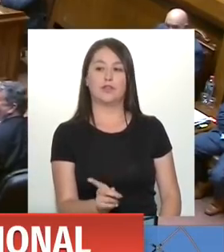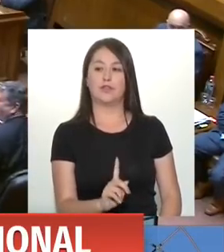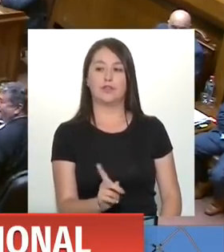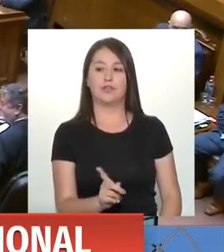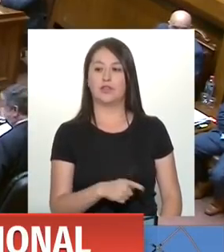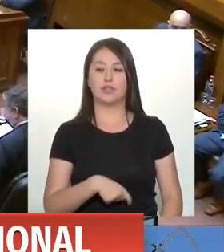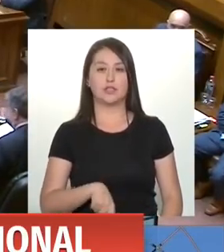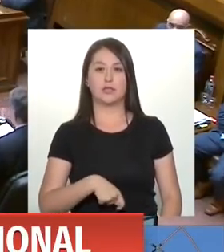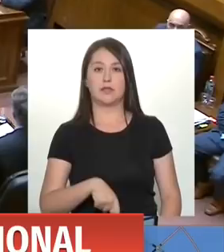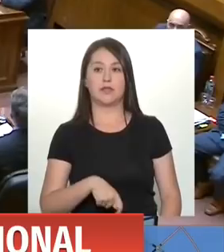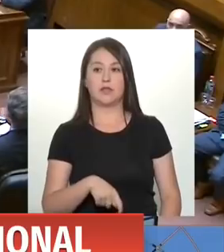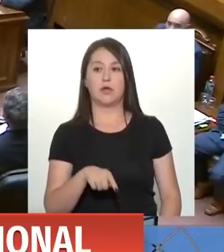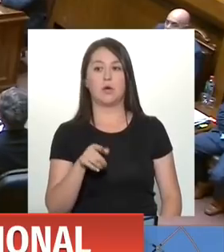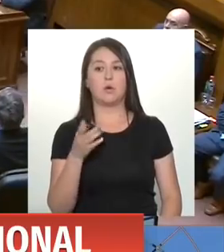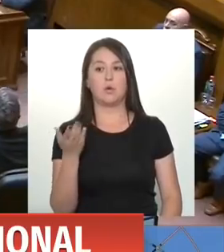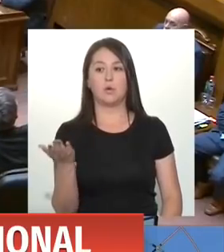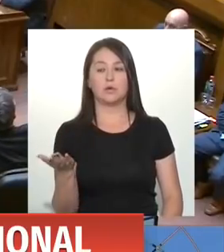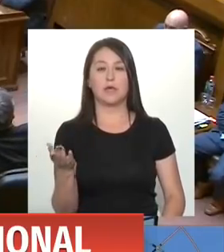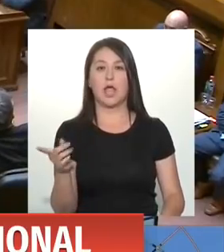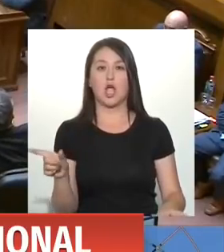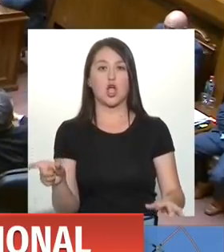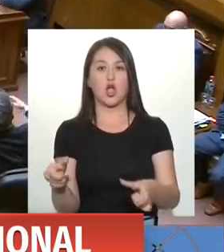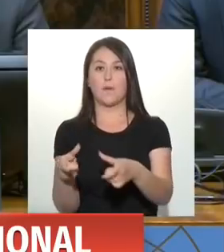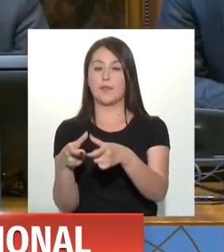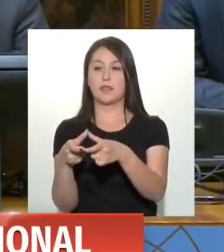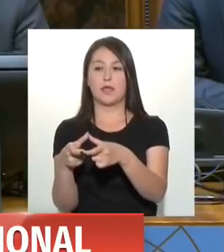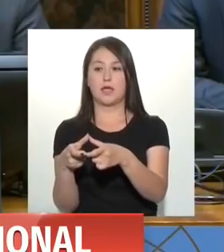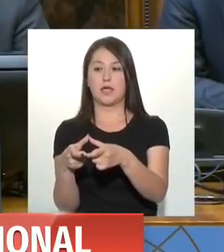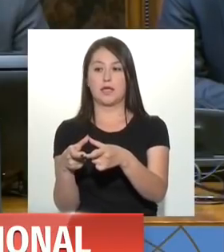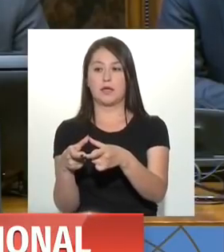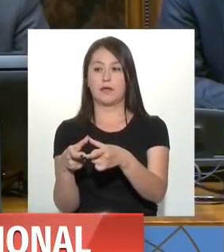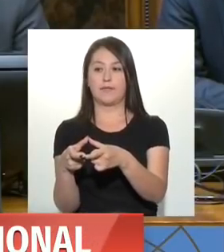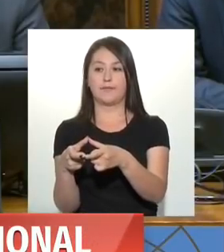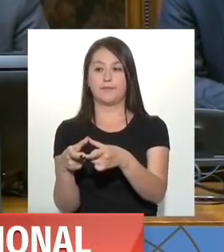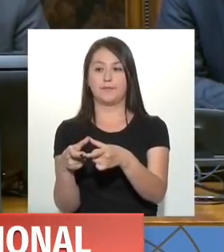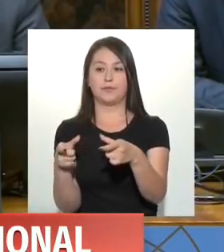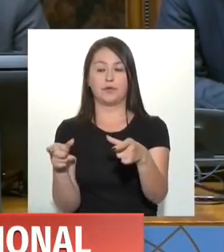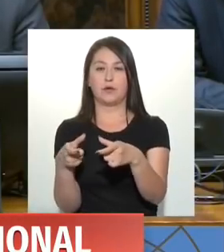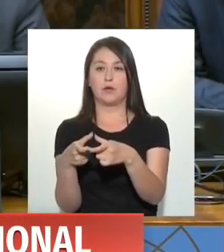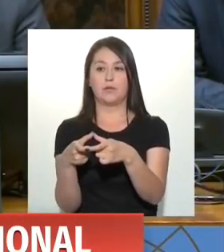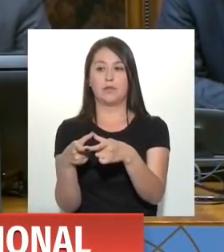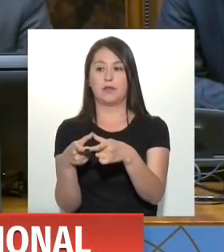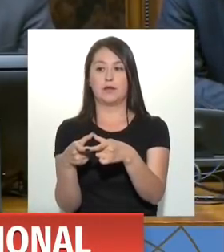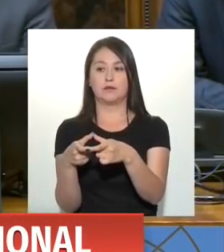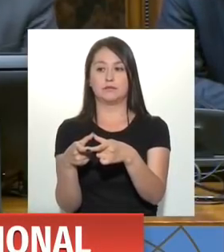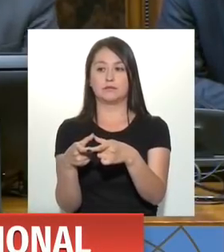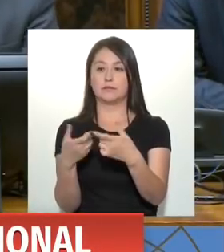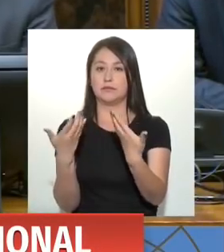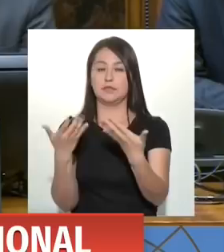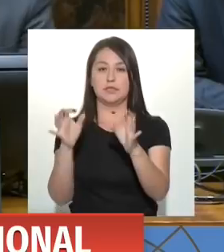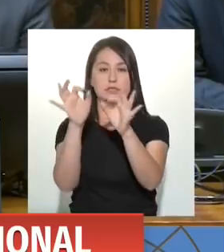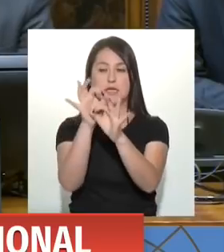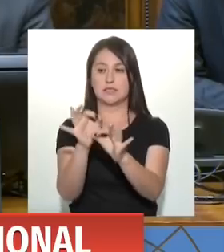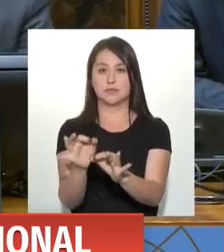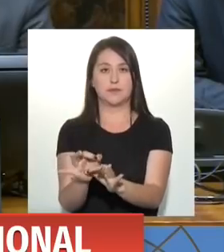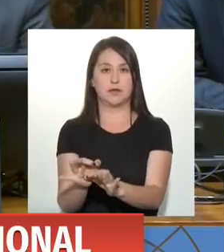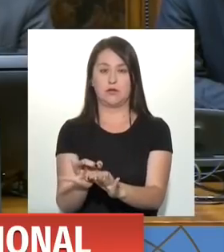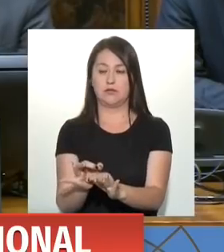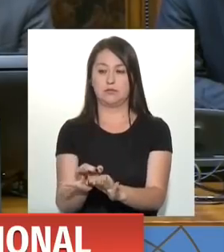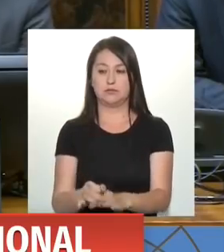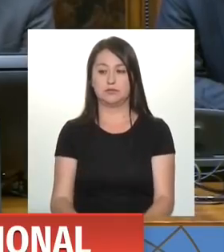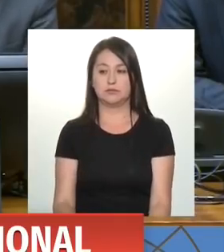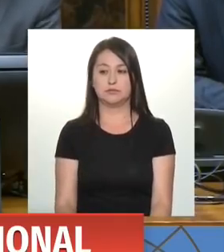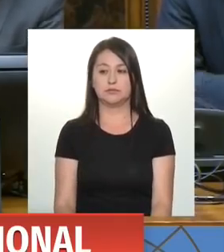Serra. Usted estuvo en comité y eso fue debatido. Obviamente se escuchó un no rotundo acá en la sala de la Cámara